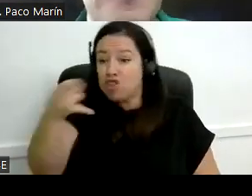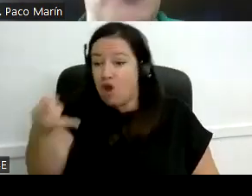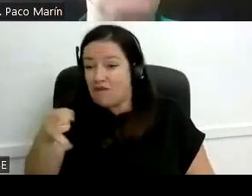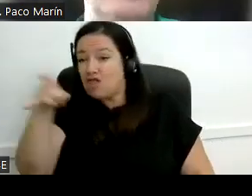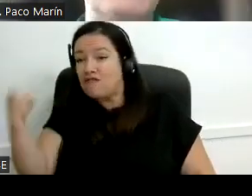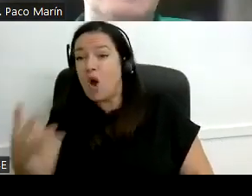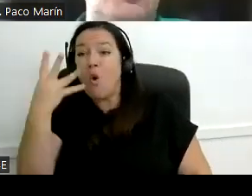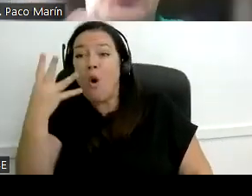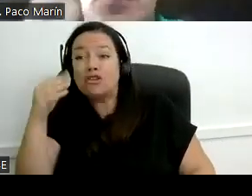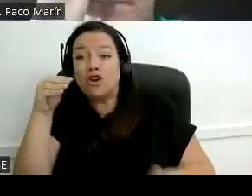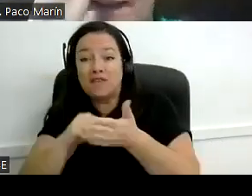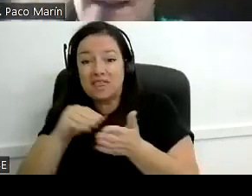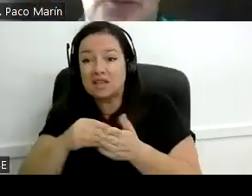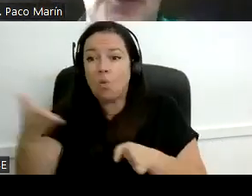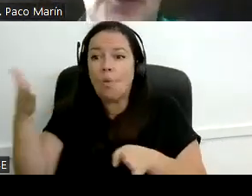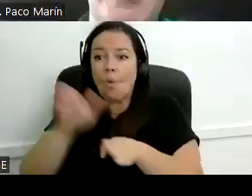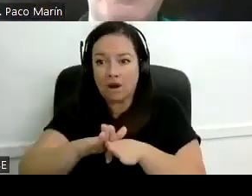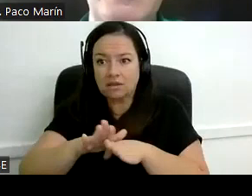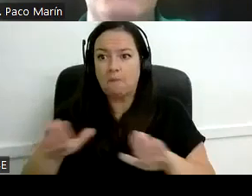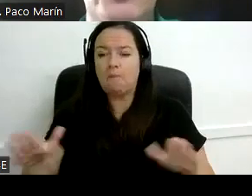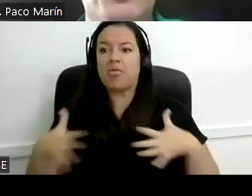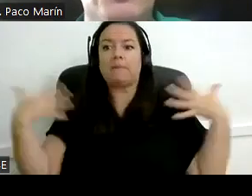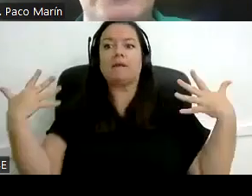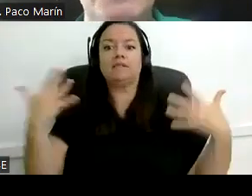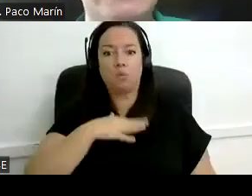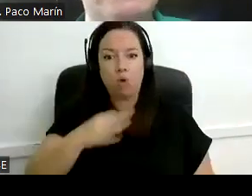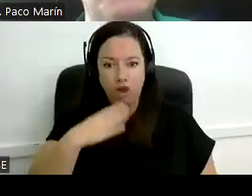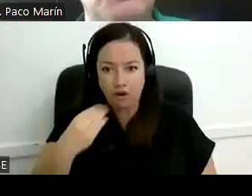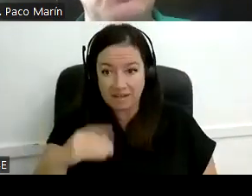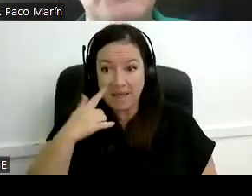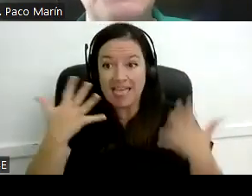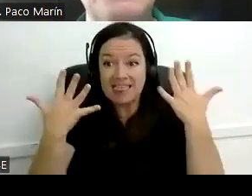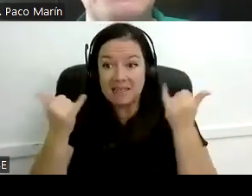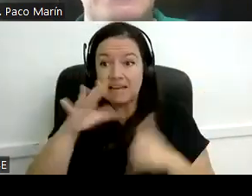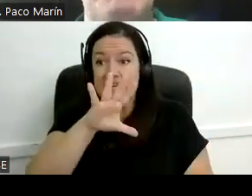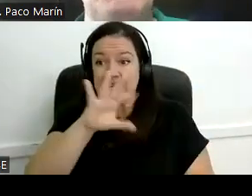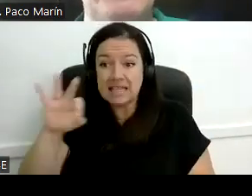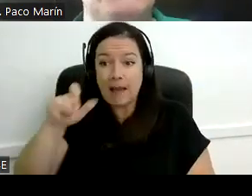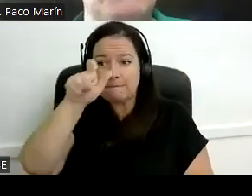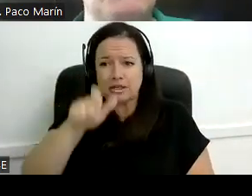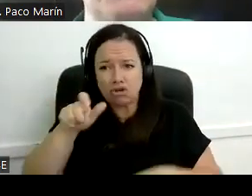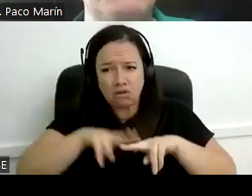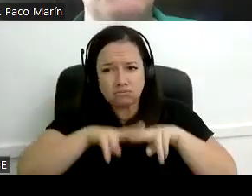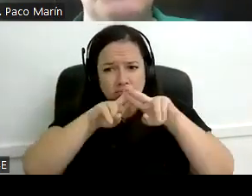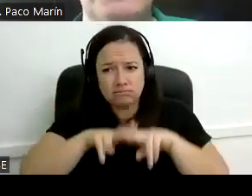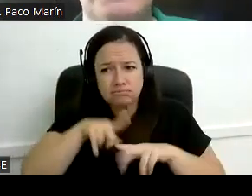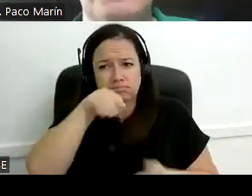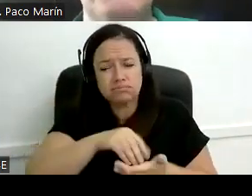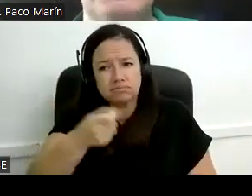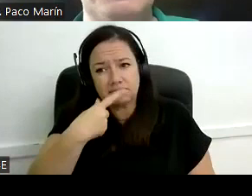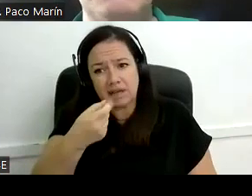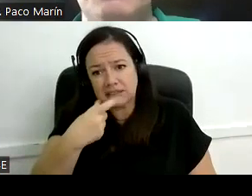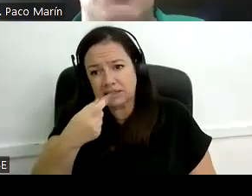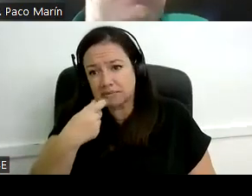prematura. Esta conclusión parte del estudio que veis aquí, un estudio con 10.500 personas habituadas a tomar somníferos.